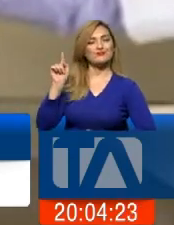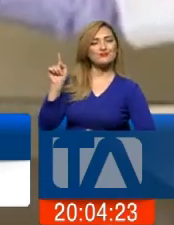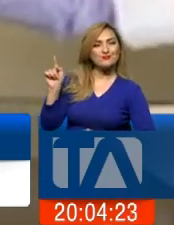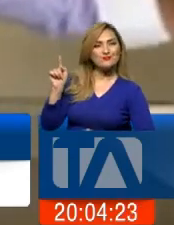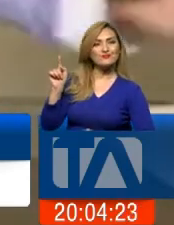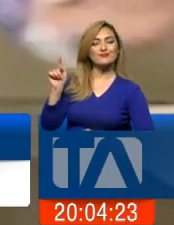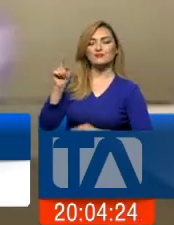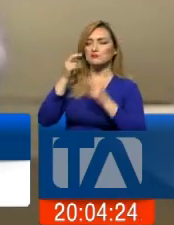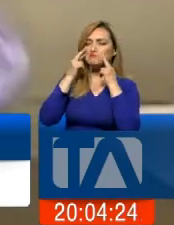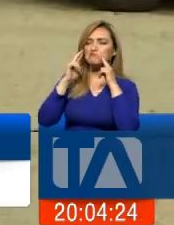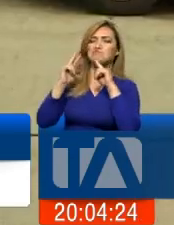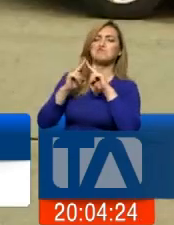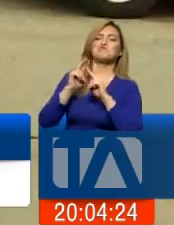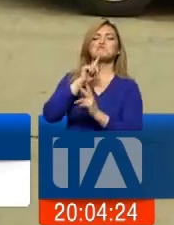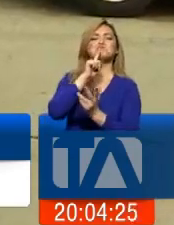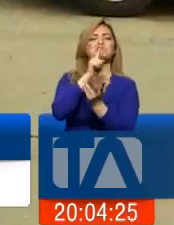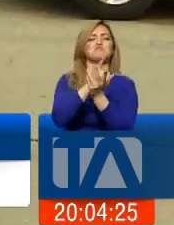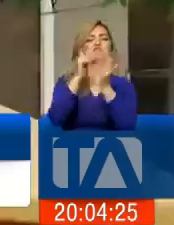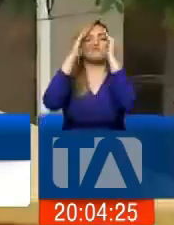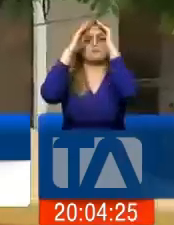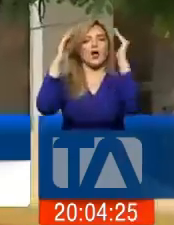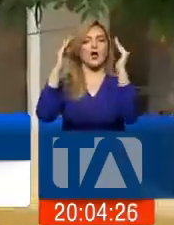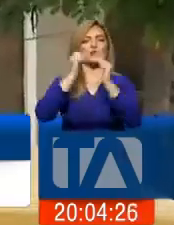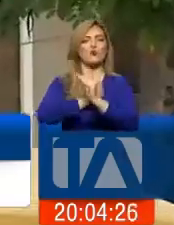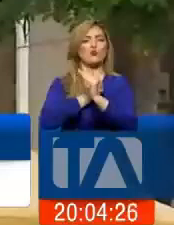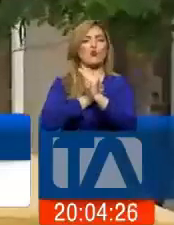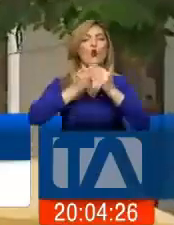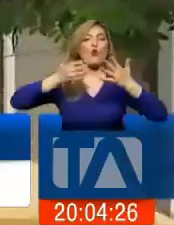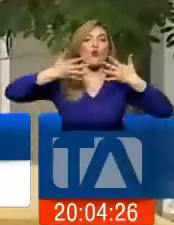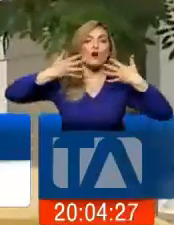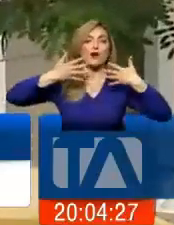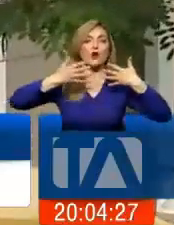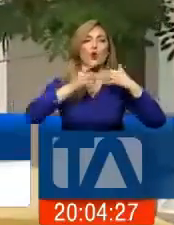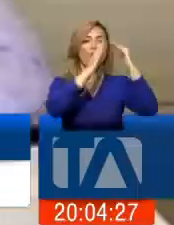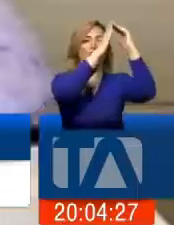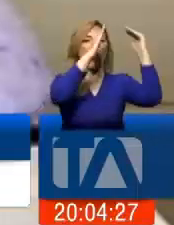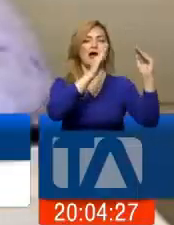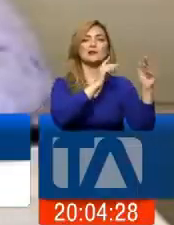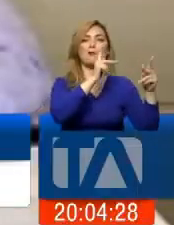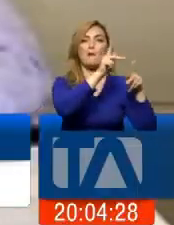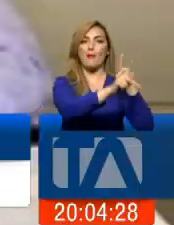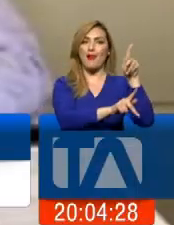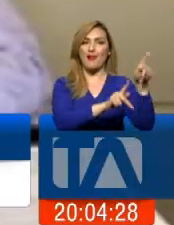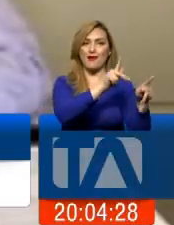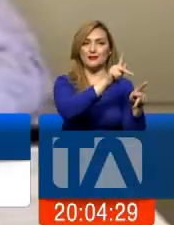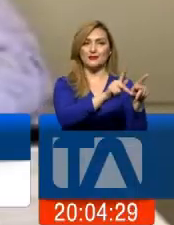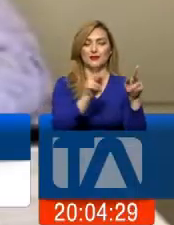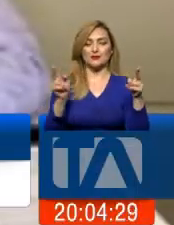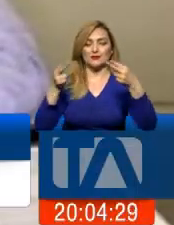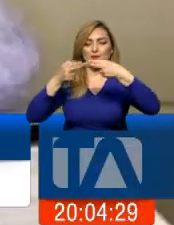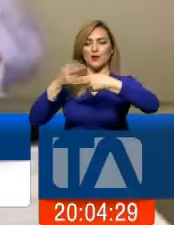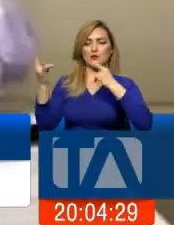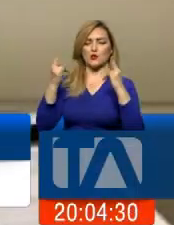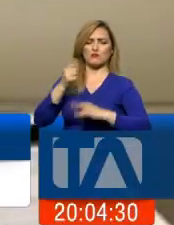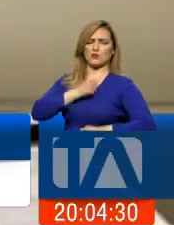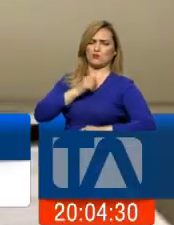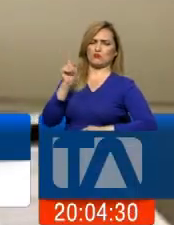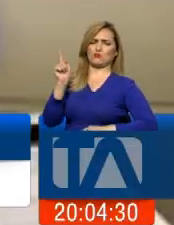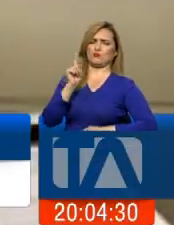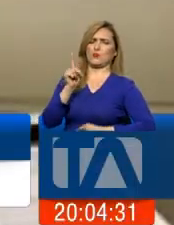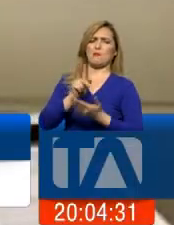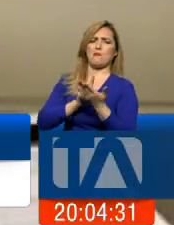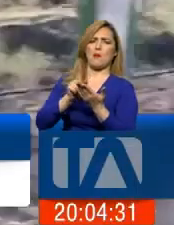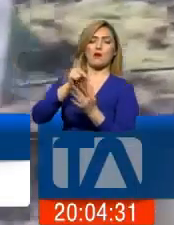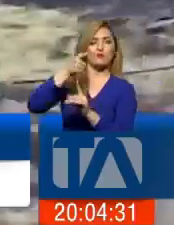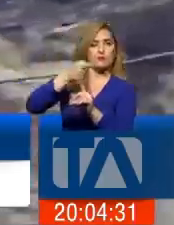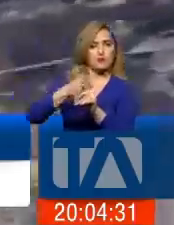Pulley reconoce que tiene una casa en Guayaquil, una en Playas. Descarta que el departamento en Salinas sea suyo, asegurando que solo